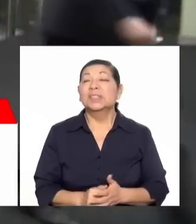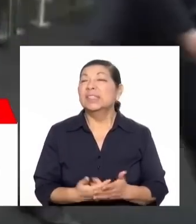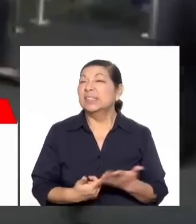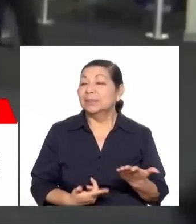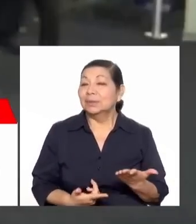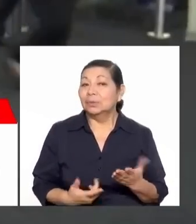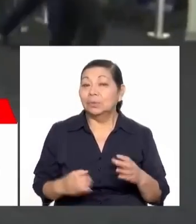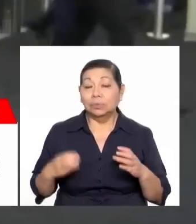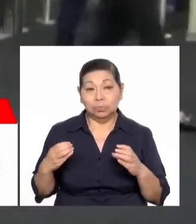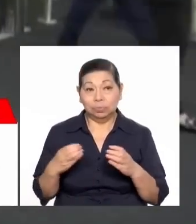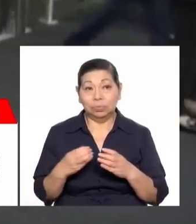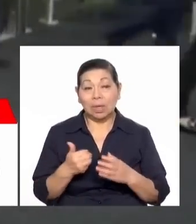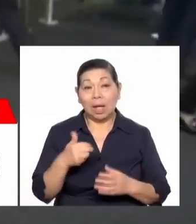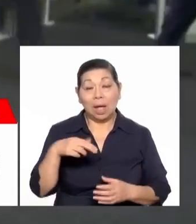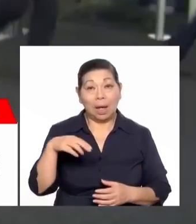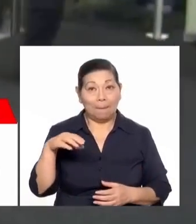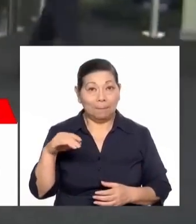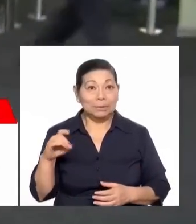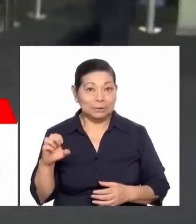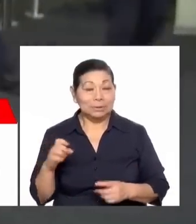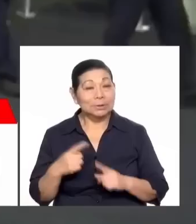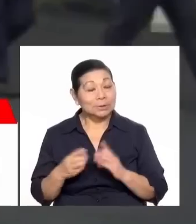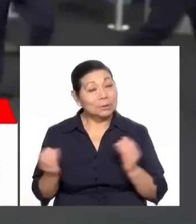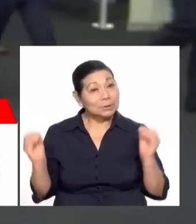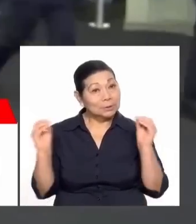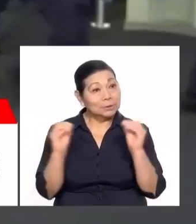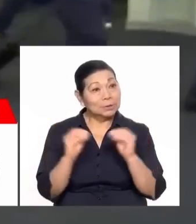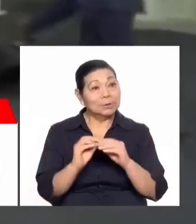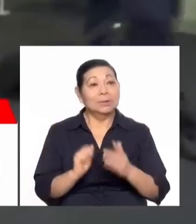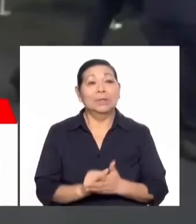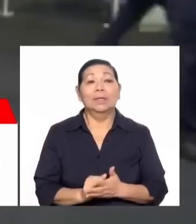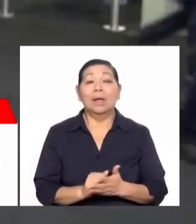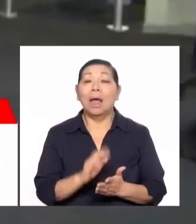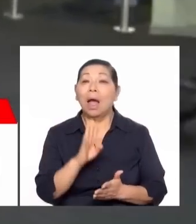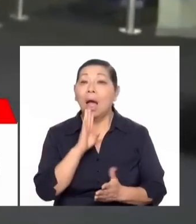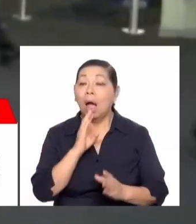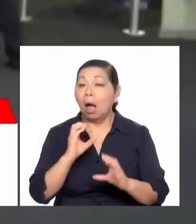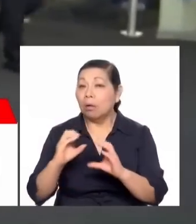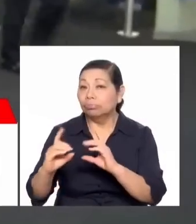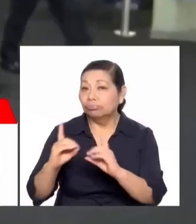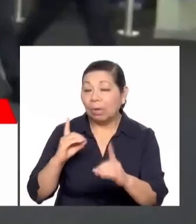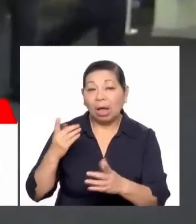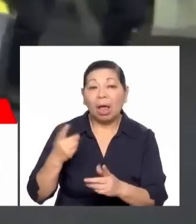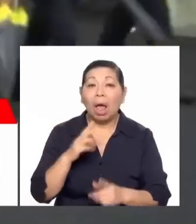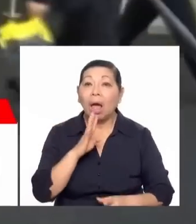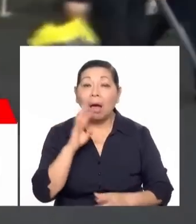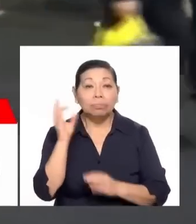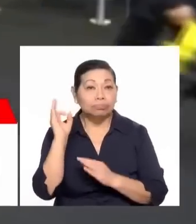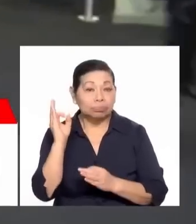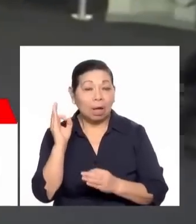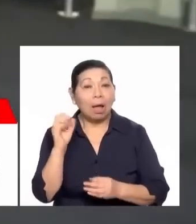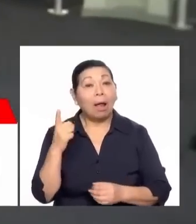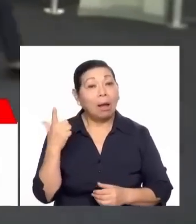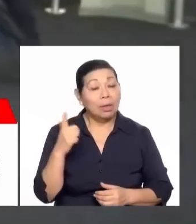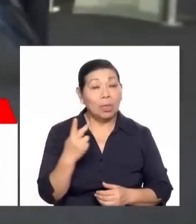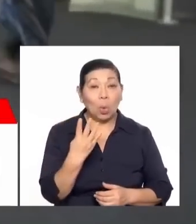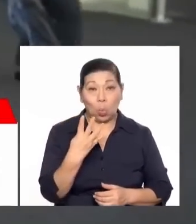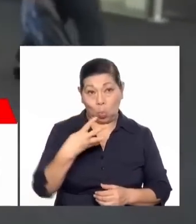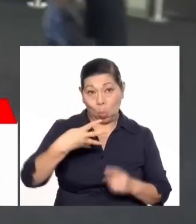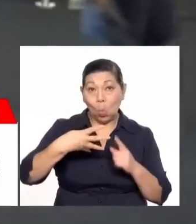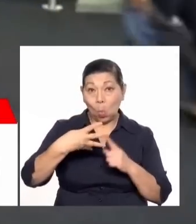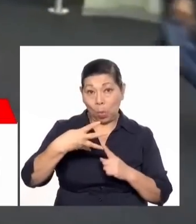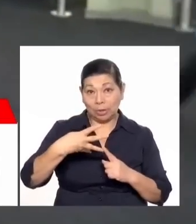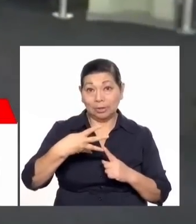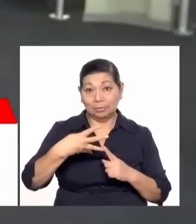que es la cumbre de los Objetivos de Desarrollo Sostenibles, diálogo de líderes. Hay que señalar que son 4 diálogos